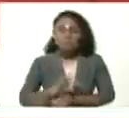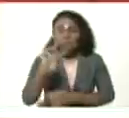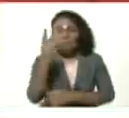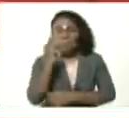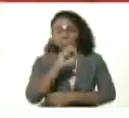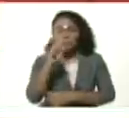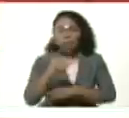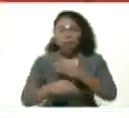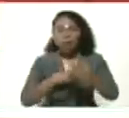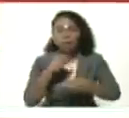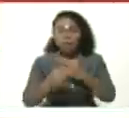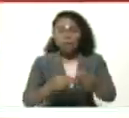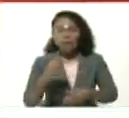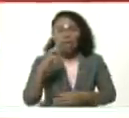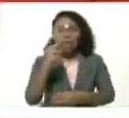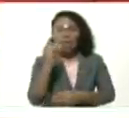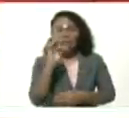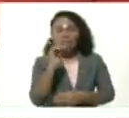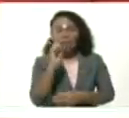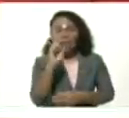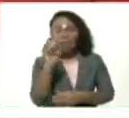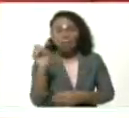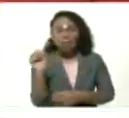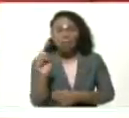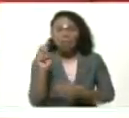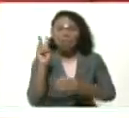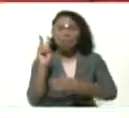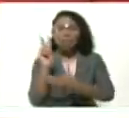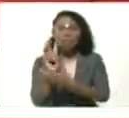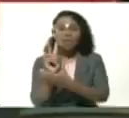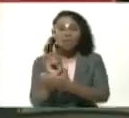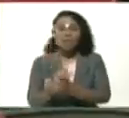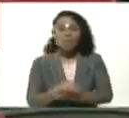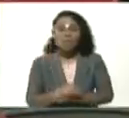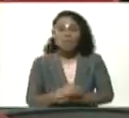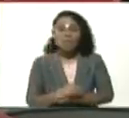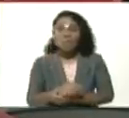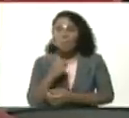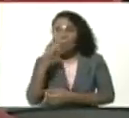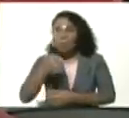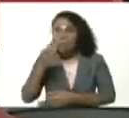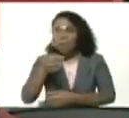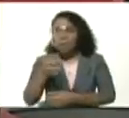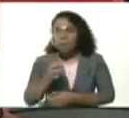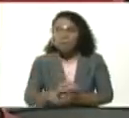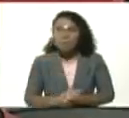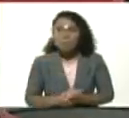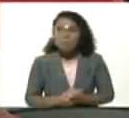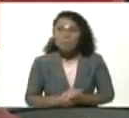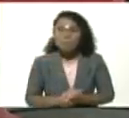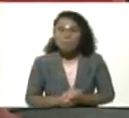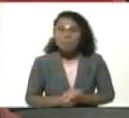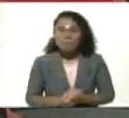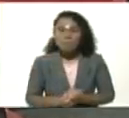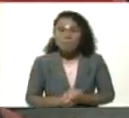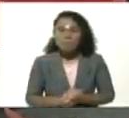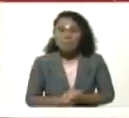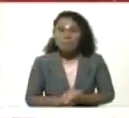pregunta la realiza Rafael Aníbal Camacho por Venevisión. Buenas tardes, vicepresidente, a la directora. Buenas tardes, señor Rafael.